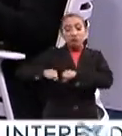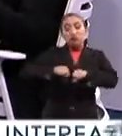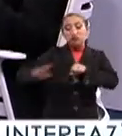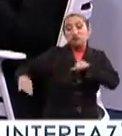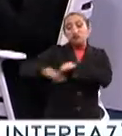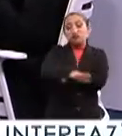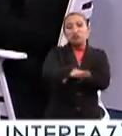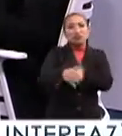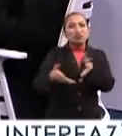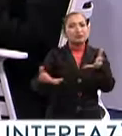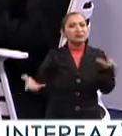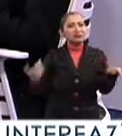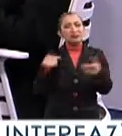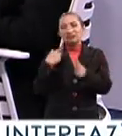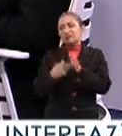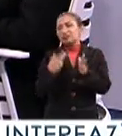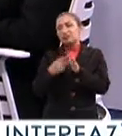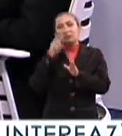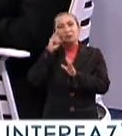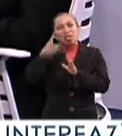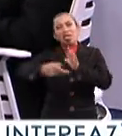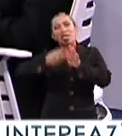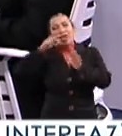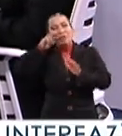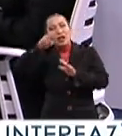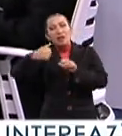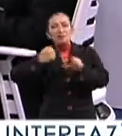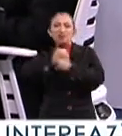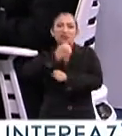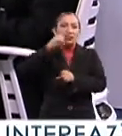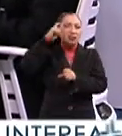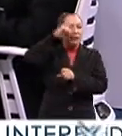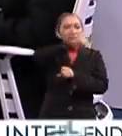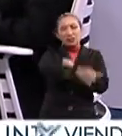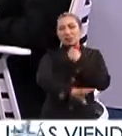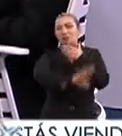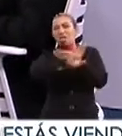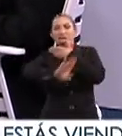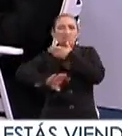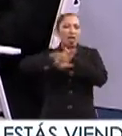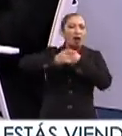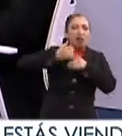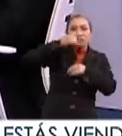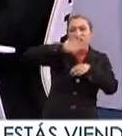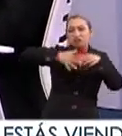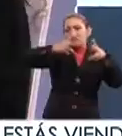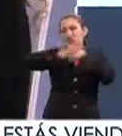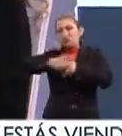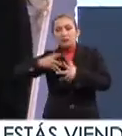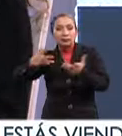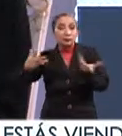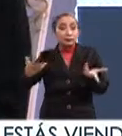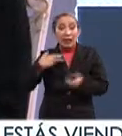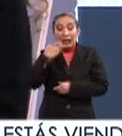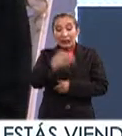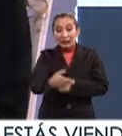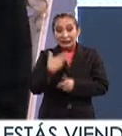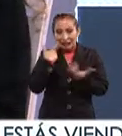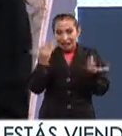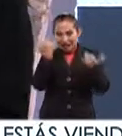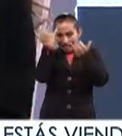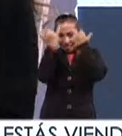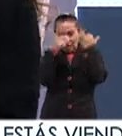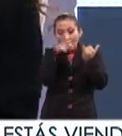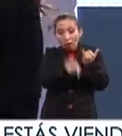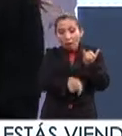meten en la fila. O sea, continuamente vivimos en una situación violenta. Entonces, este movimiento